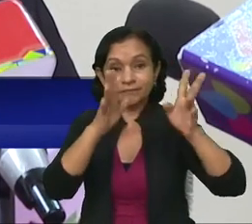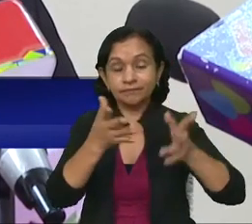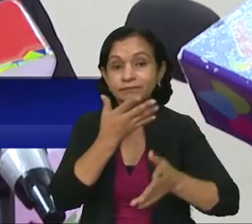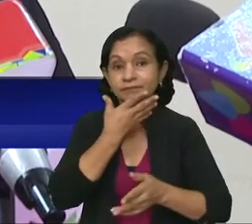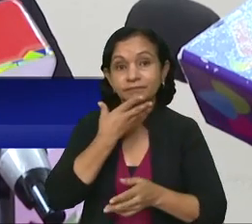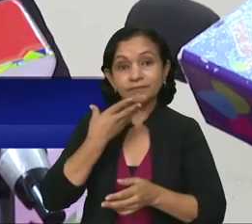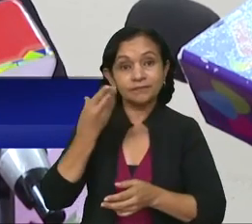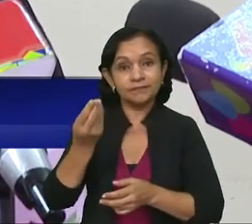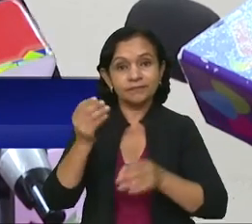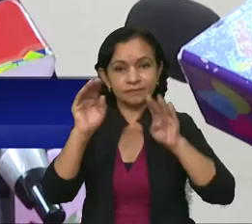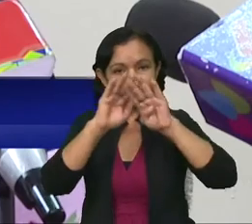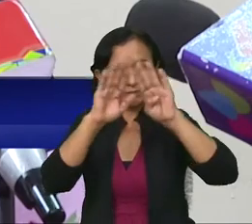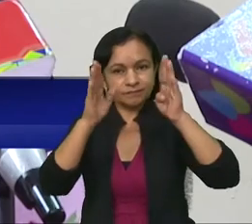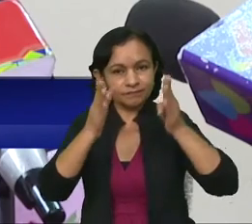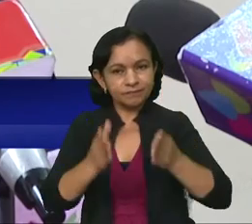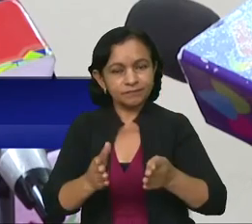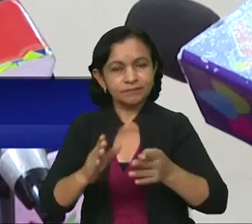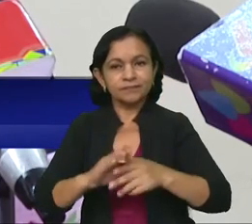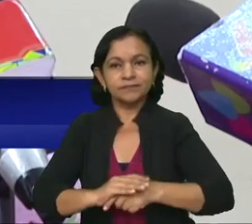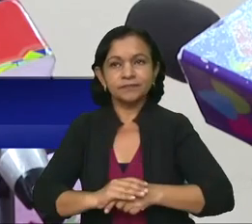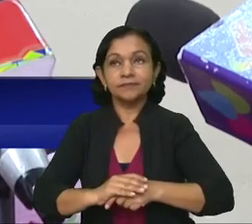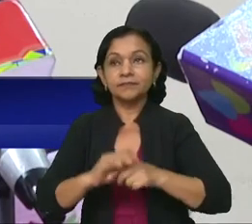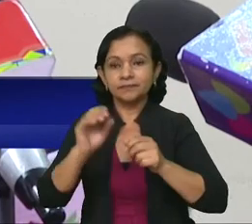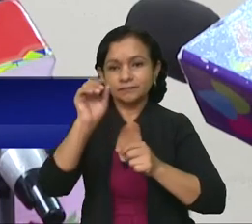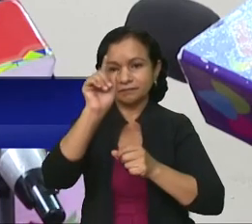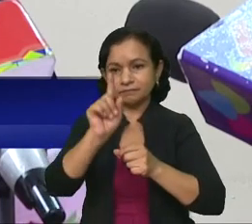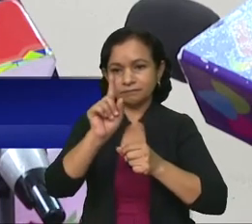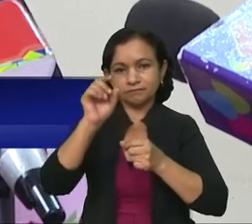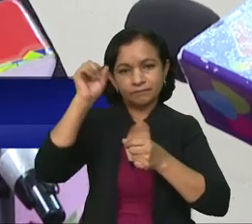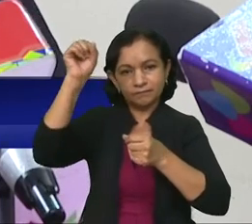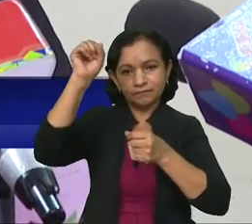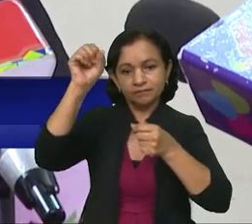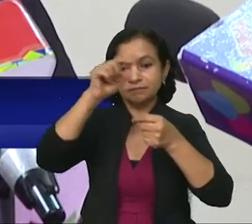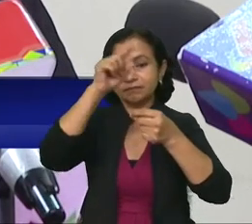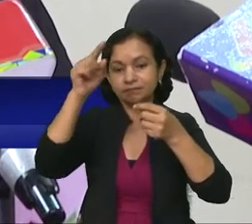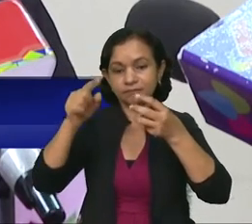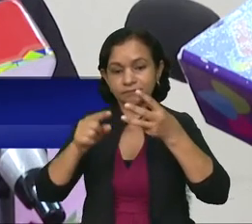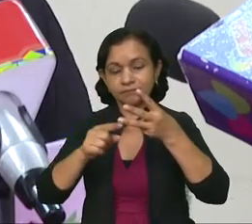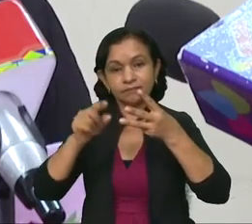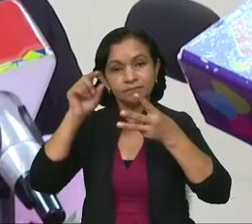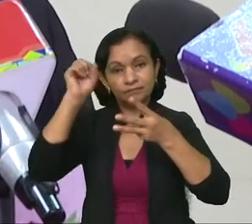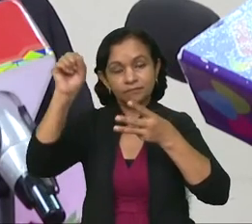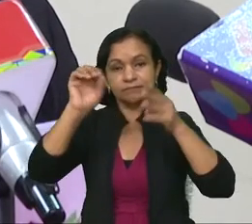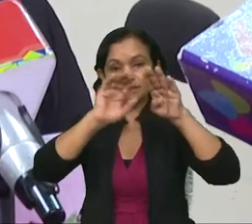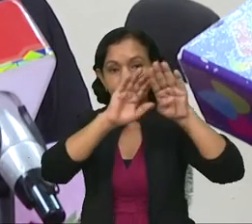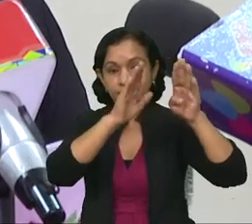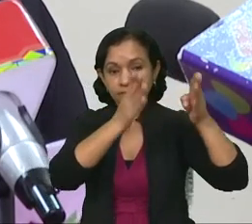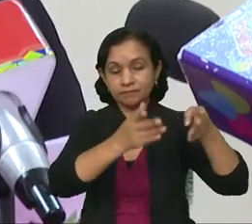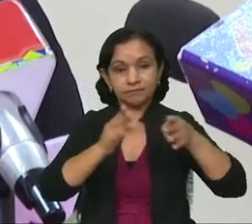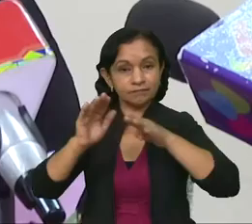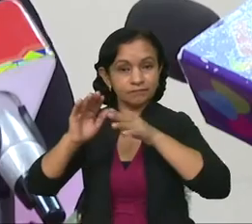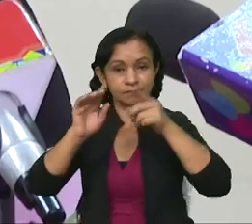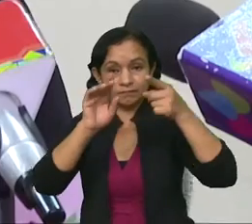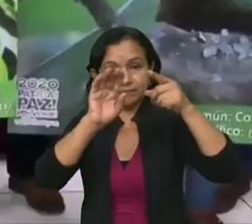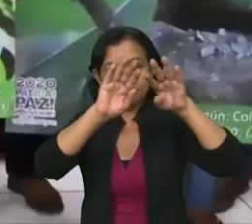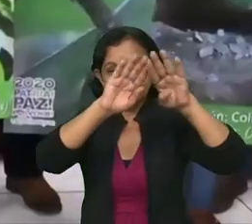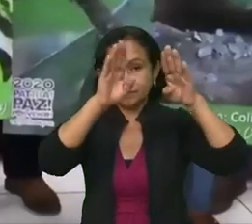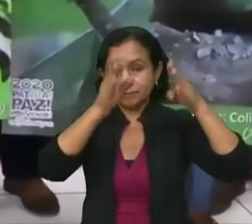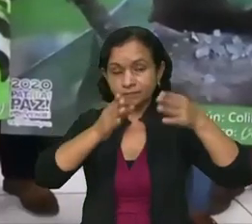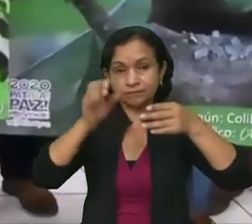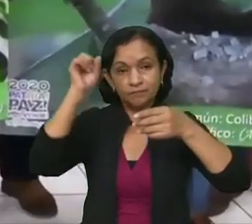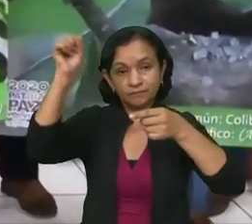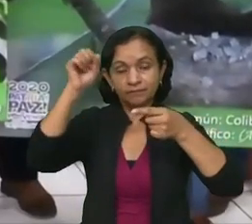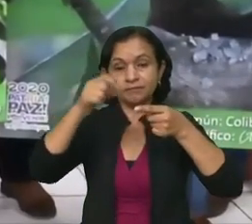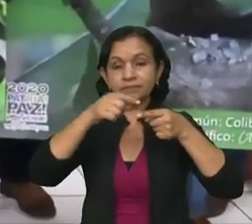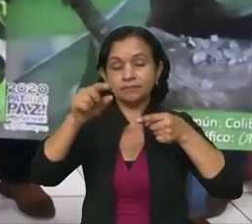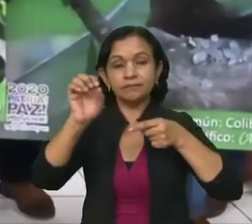que tuvieron el primer lugar y el tercer lugar. Dos muchachas, una el primer lugar del